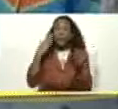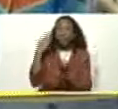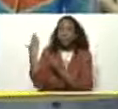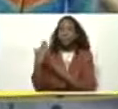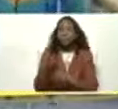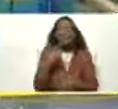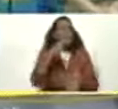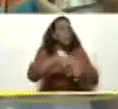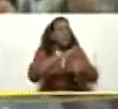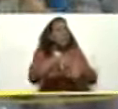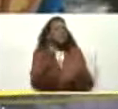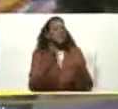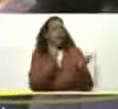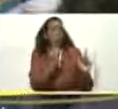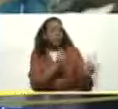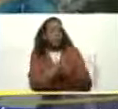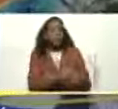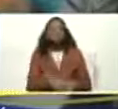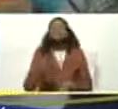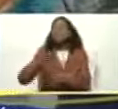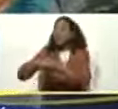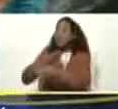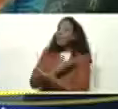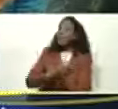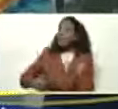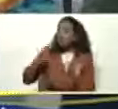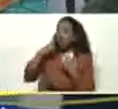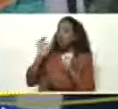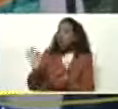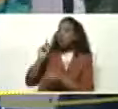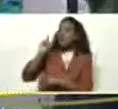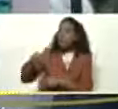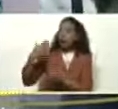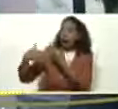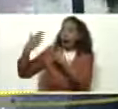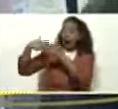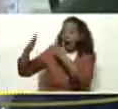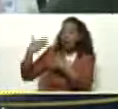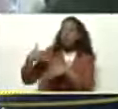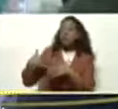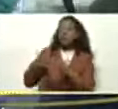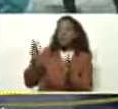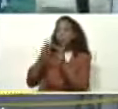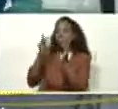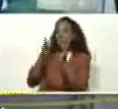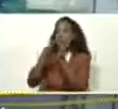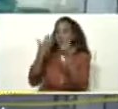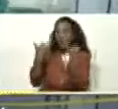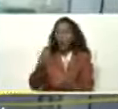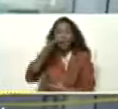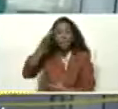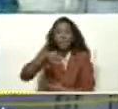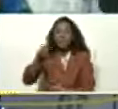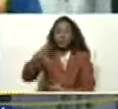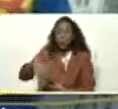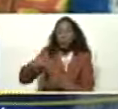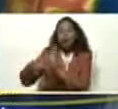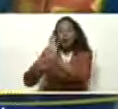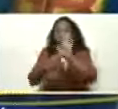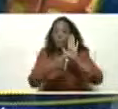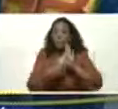acaba fíes presidente lo hablábamos también antes del pase de lo que ha